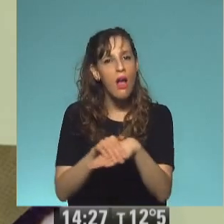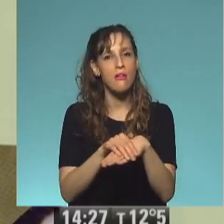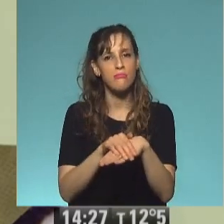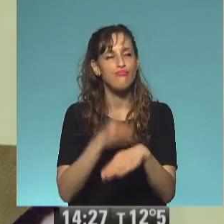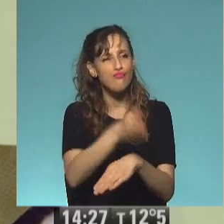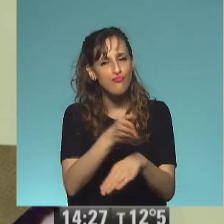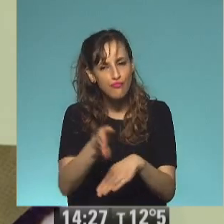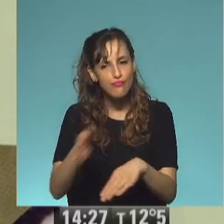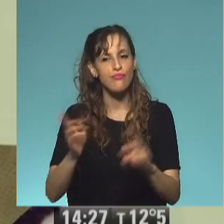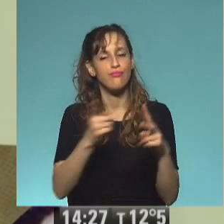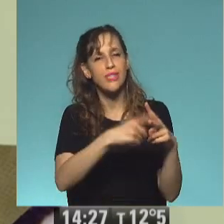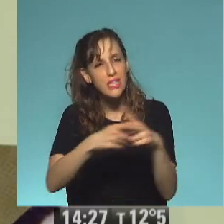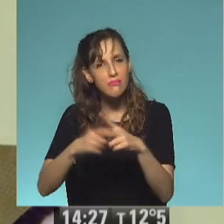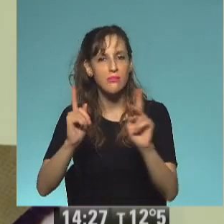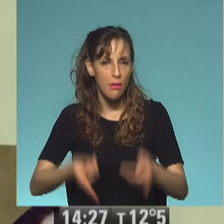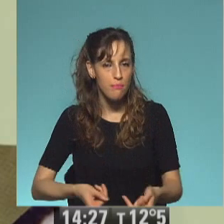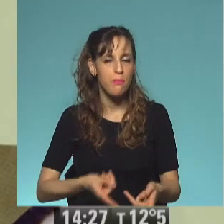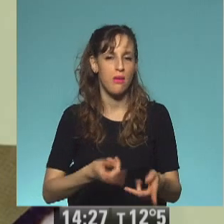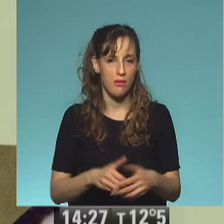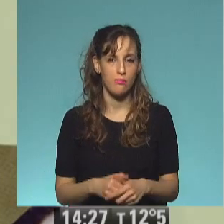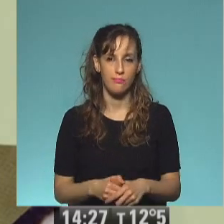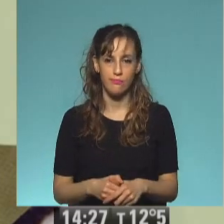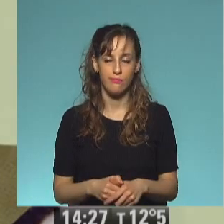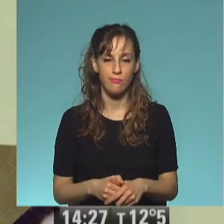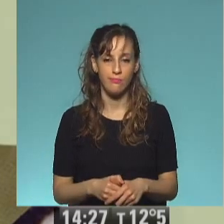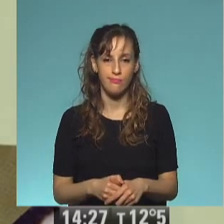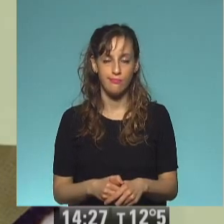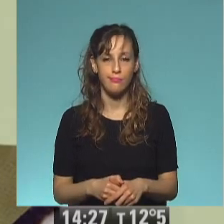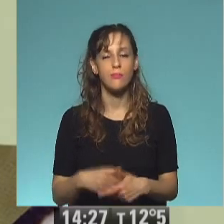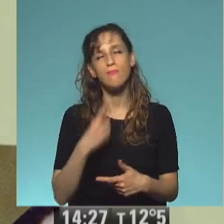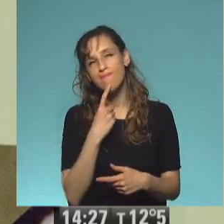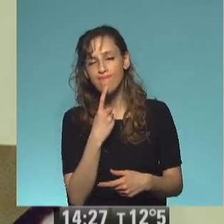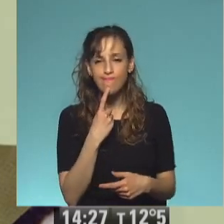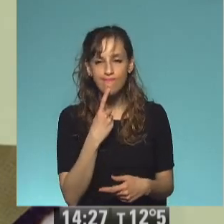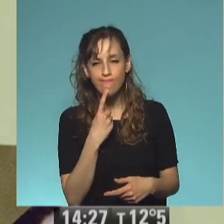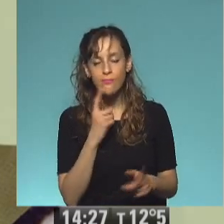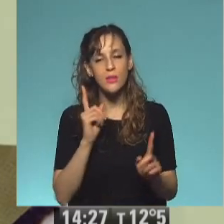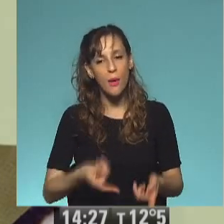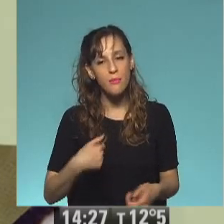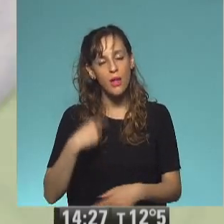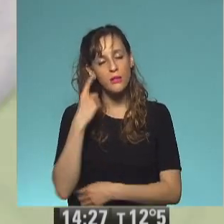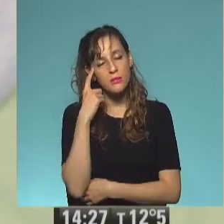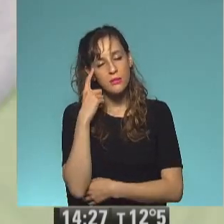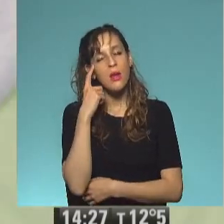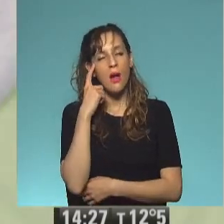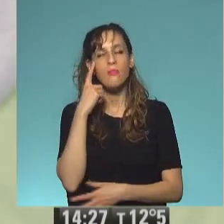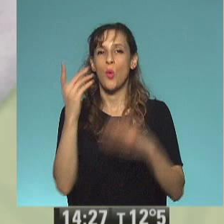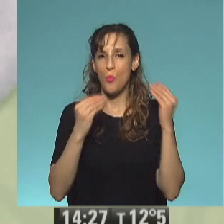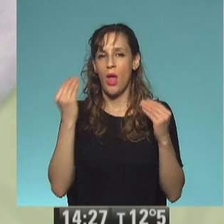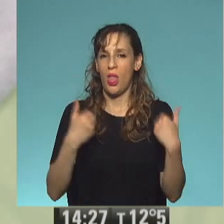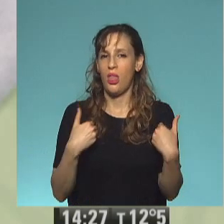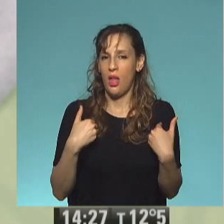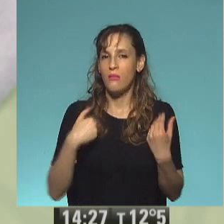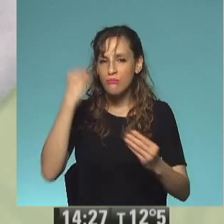a mis amigas y a mis primas y a mis primos. Y estoy preocupada por mis seres